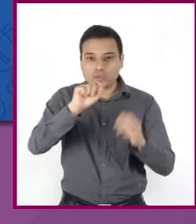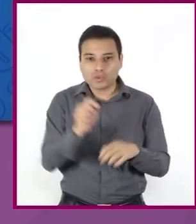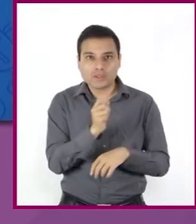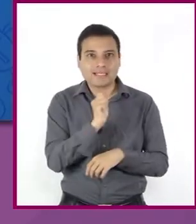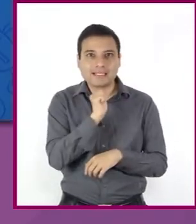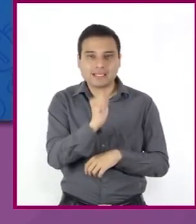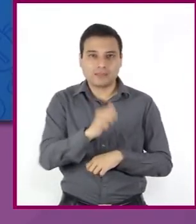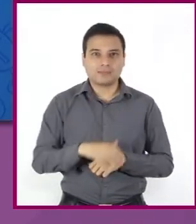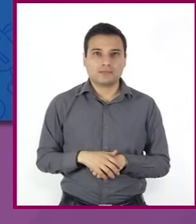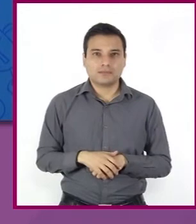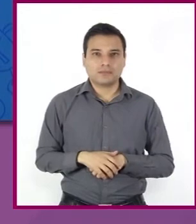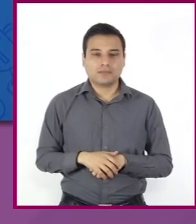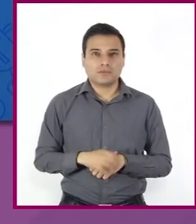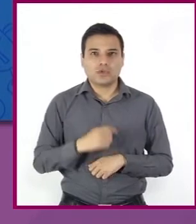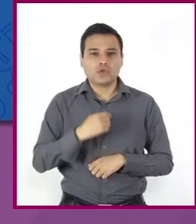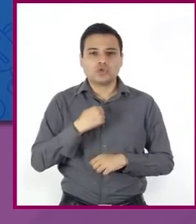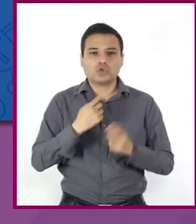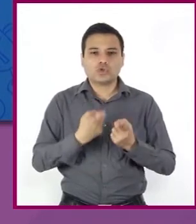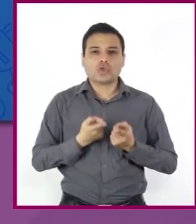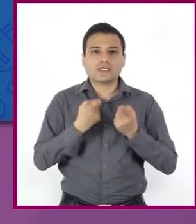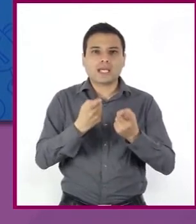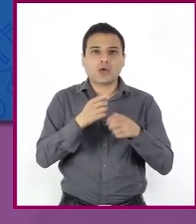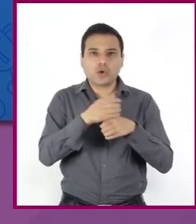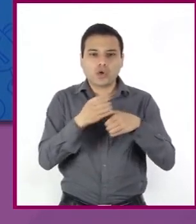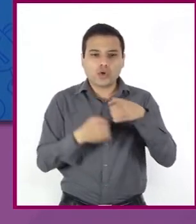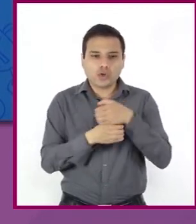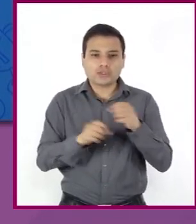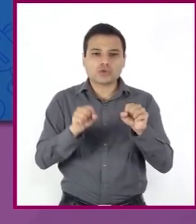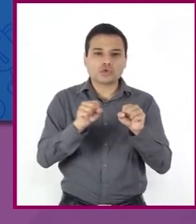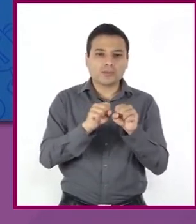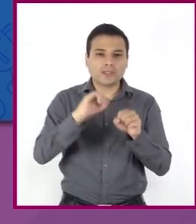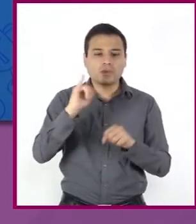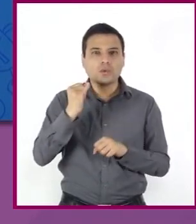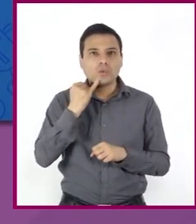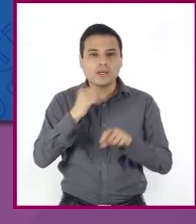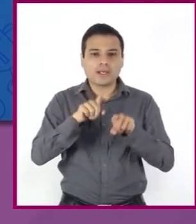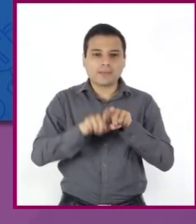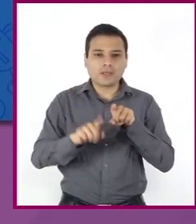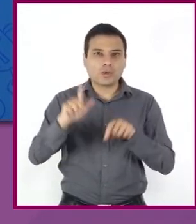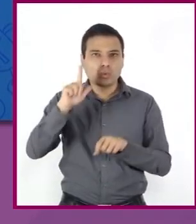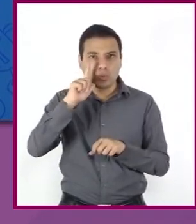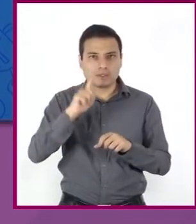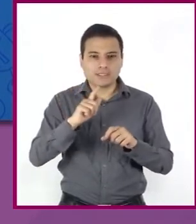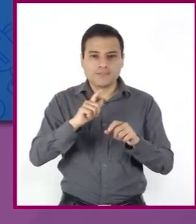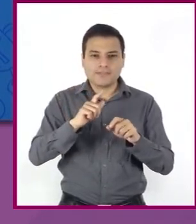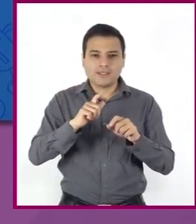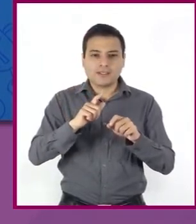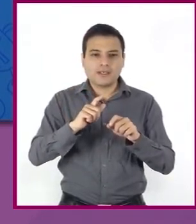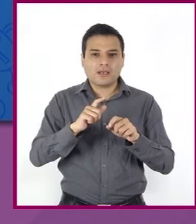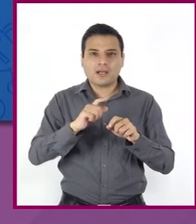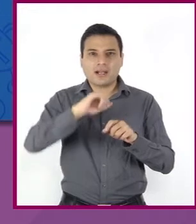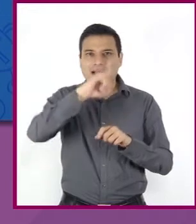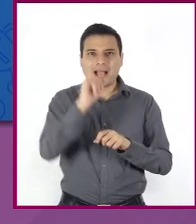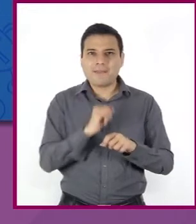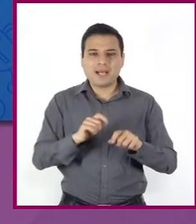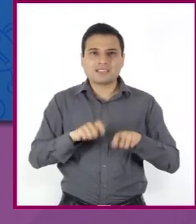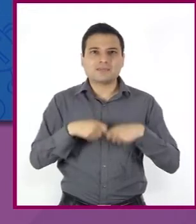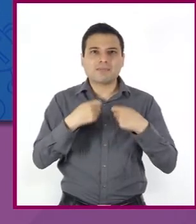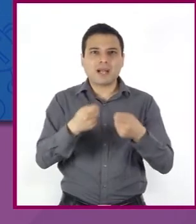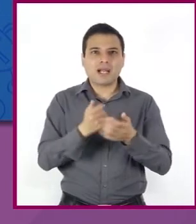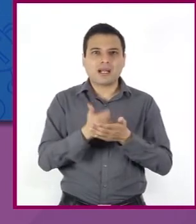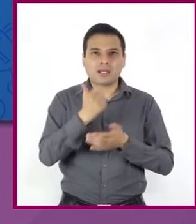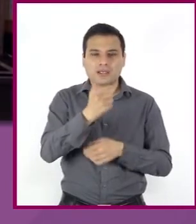Dejo mis bienes a mi sobrino Juan o a mi hermano Luis, tampoco jamás se pagará la cuenta al sastre, nunca de ningún modo para los jesuitas, todo lo dicho es mi